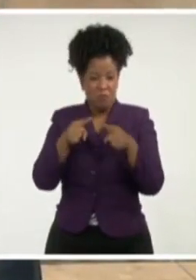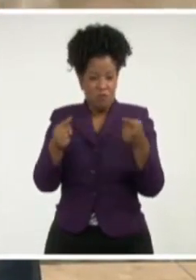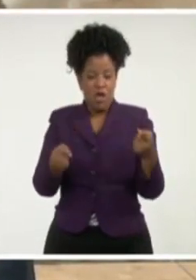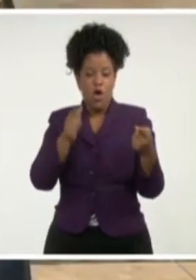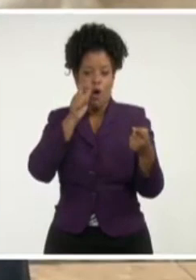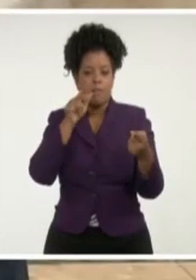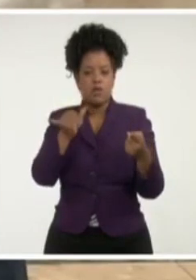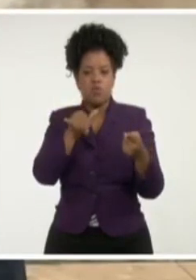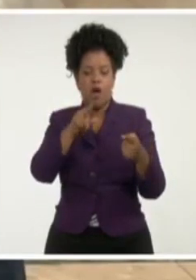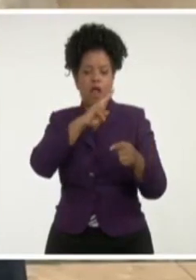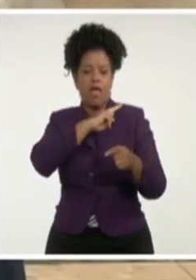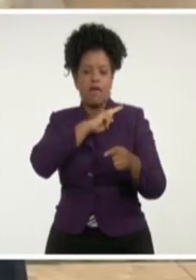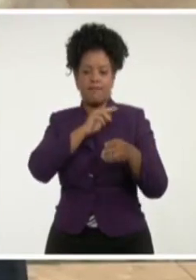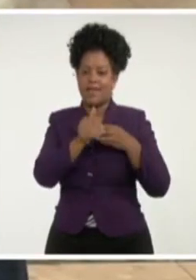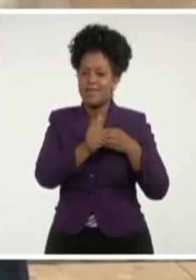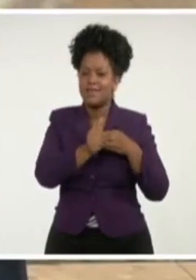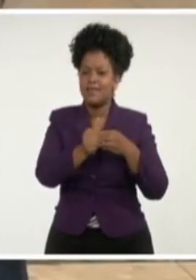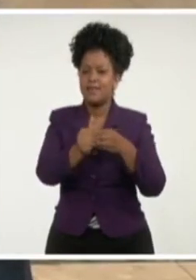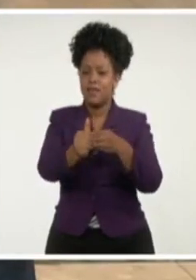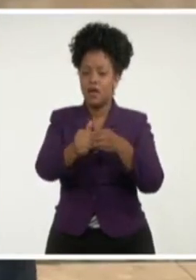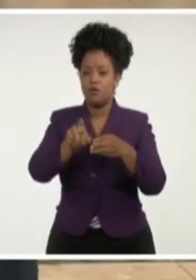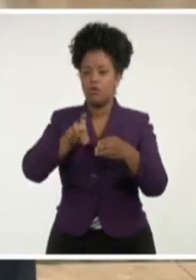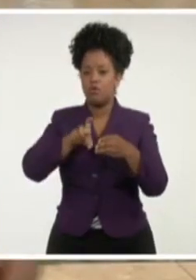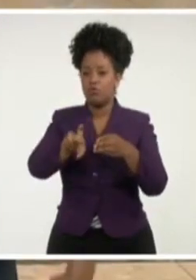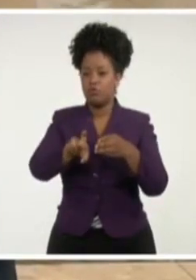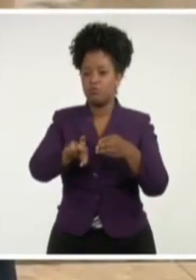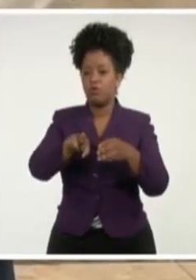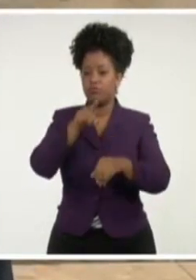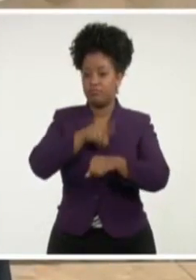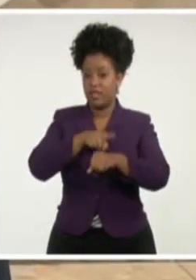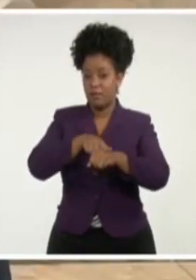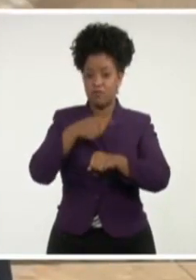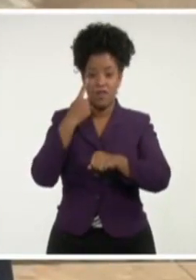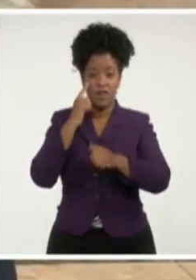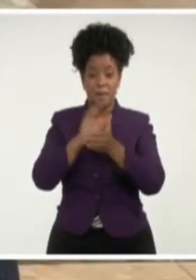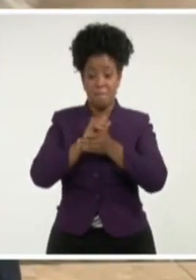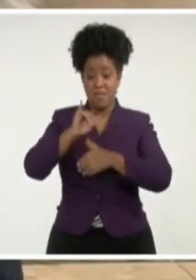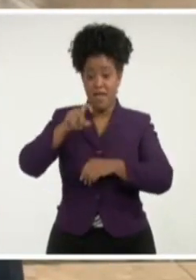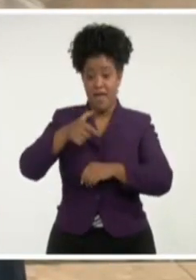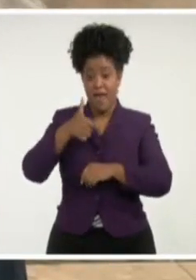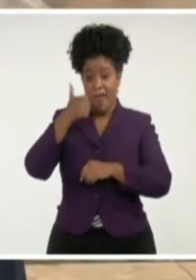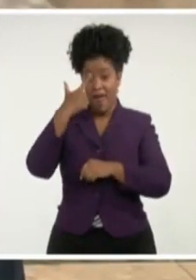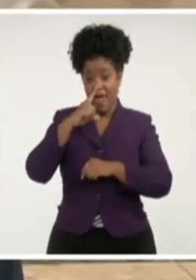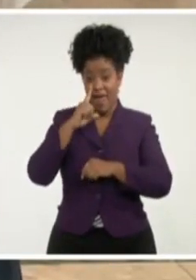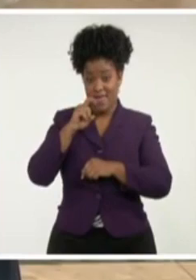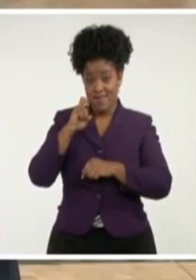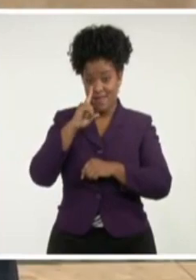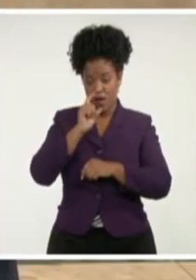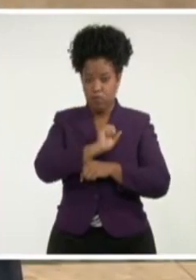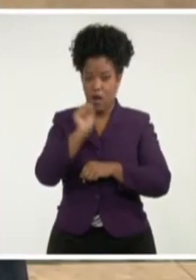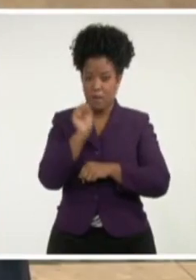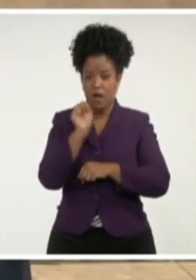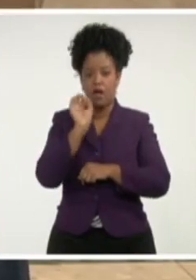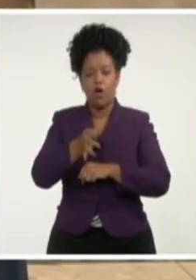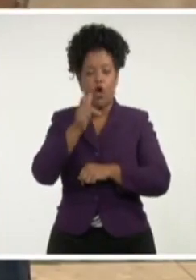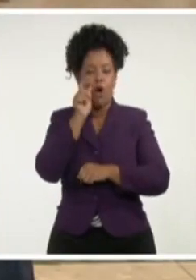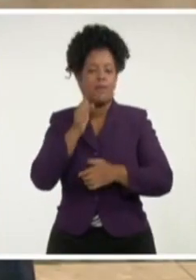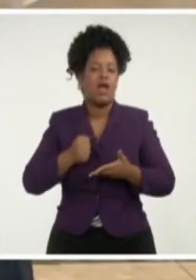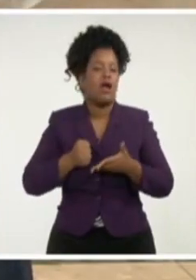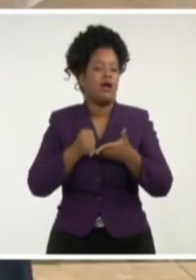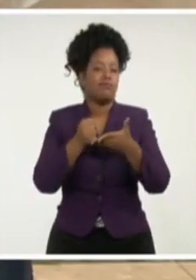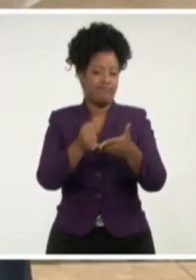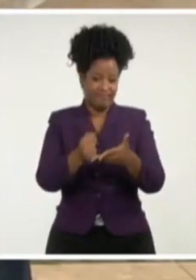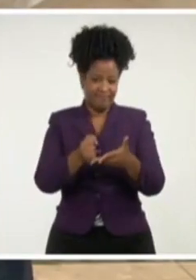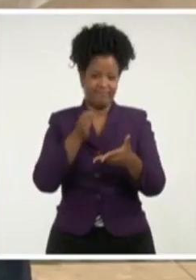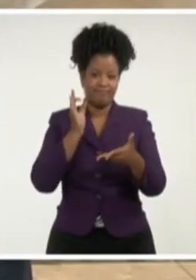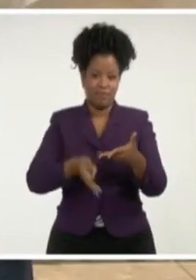tenido las últimas hazañas de Mijaín López, y por supuesto, una vez más, Evian Guerra va a tener la posibilidad de ponerle voz a esta hazaña que